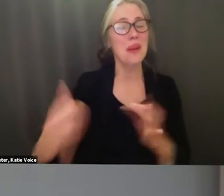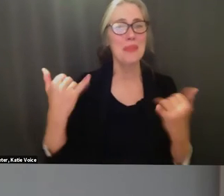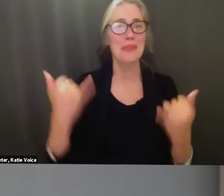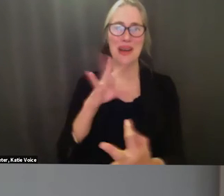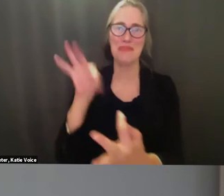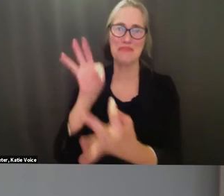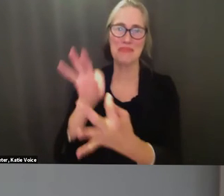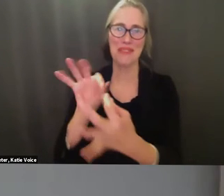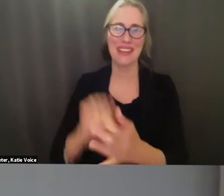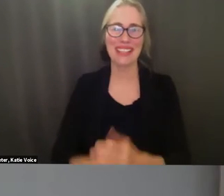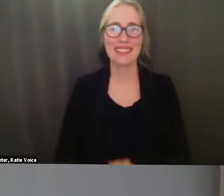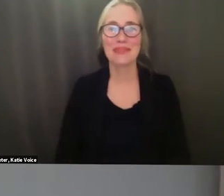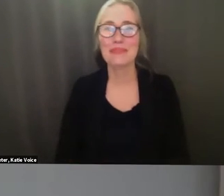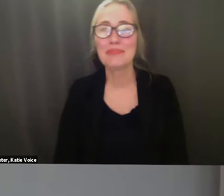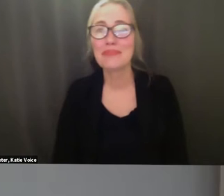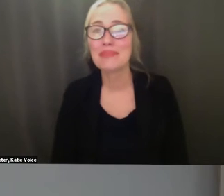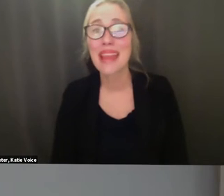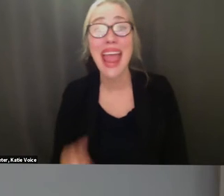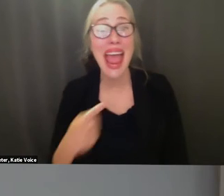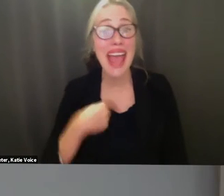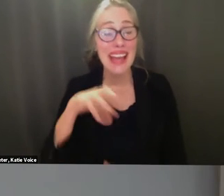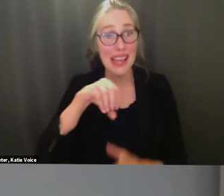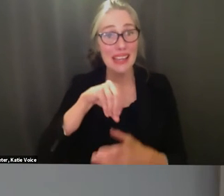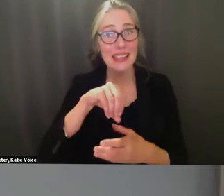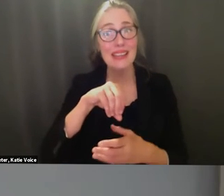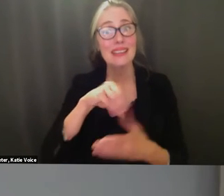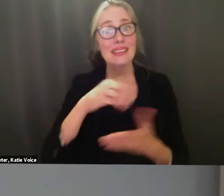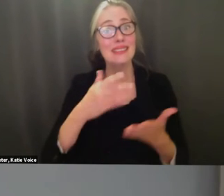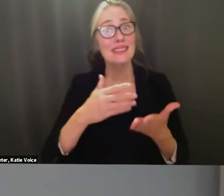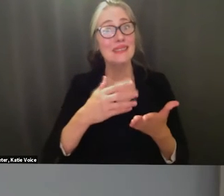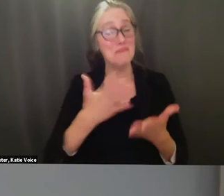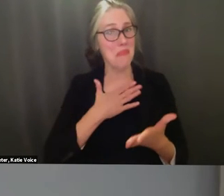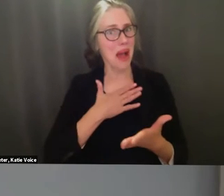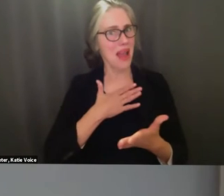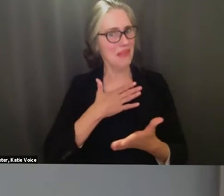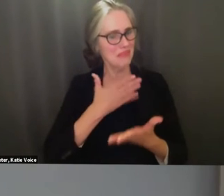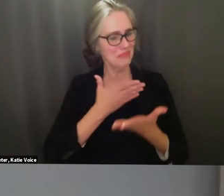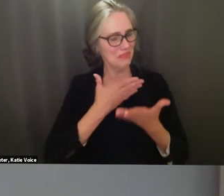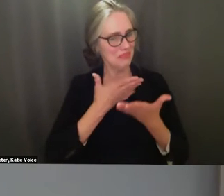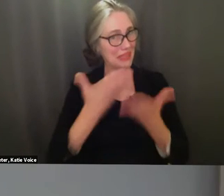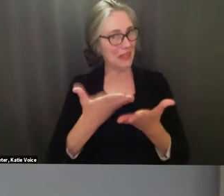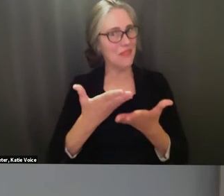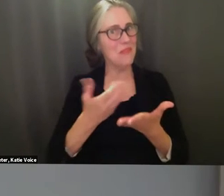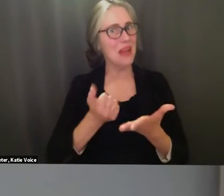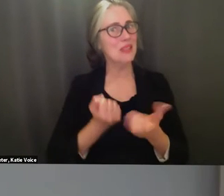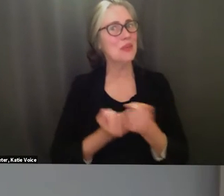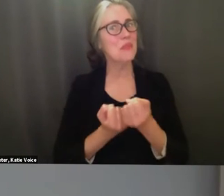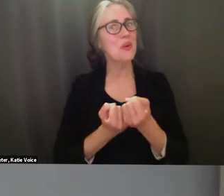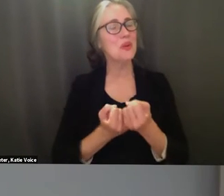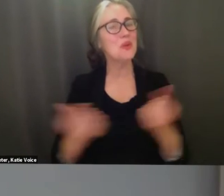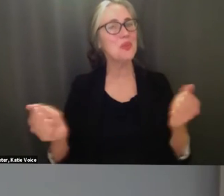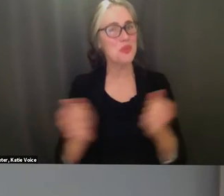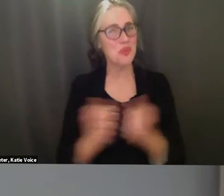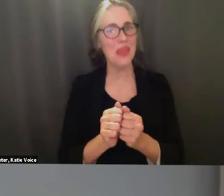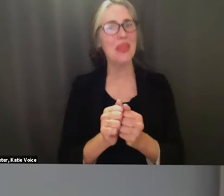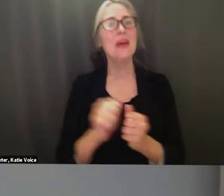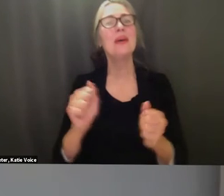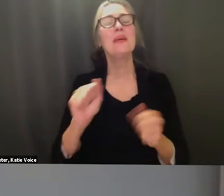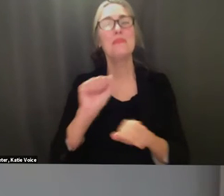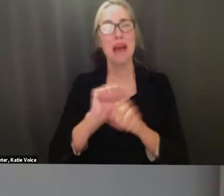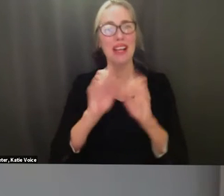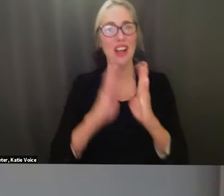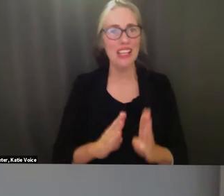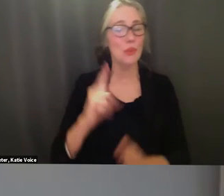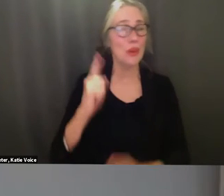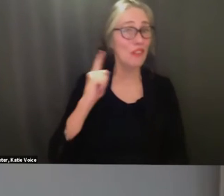Y yo reitero el apoyo de mis colegas en el consejo. Así que, por favor, sepan que nosotros hemos escuchado